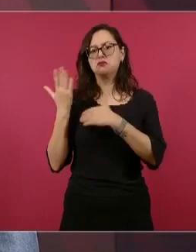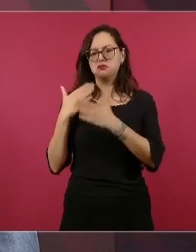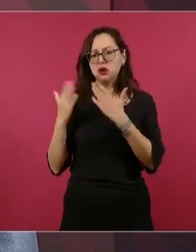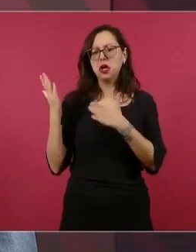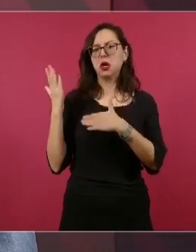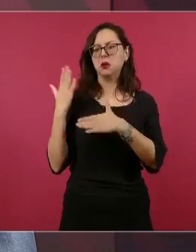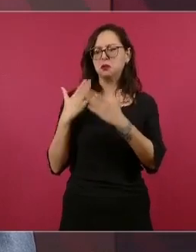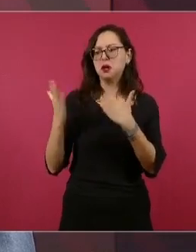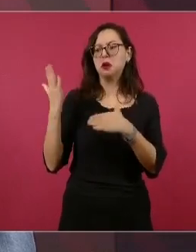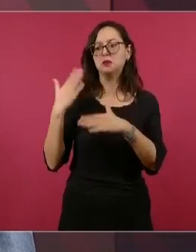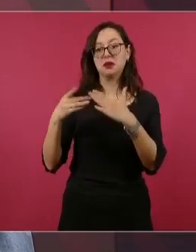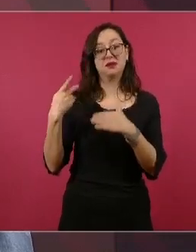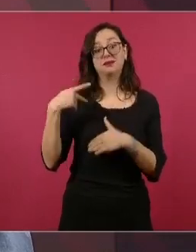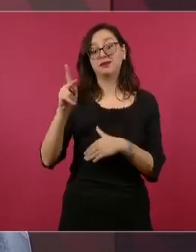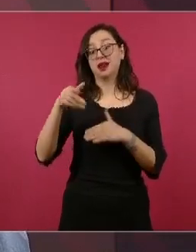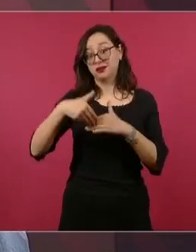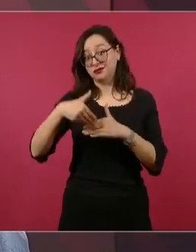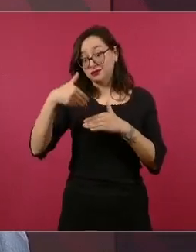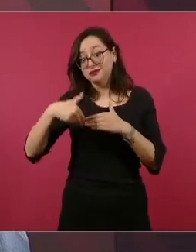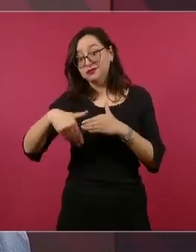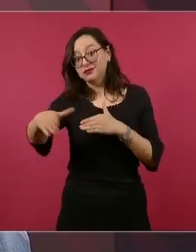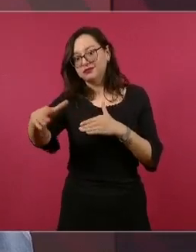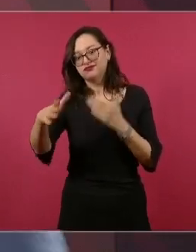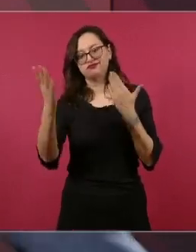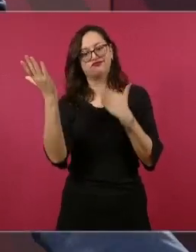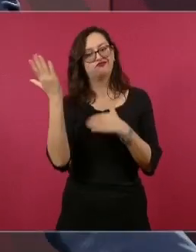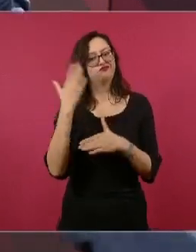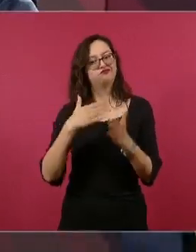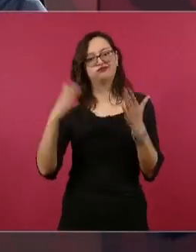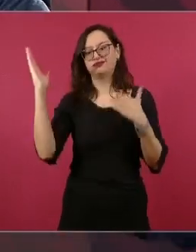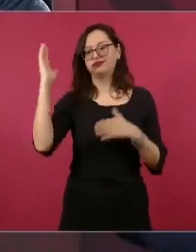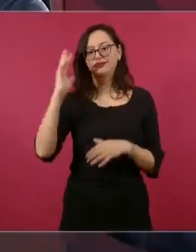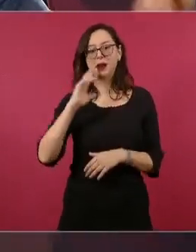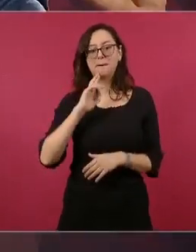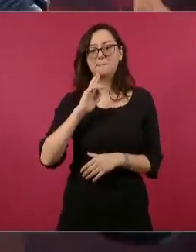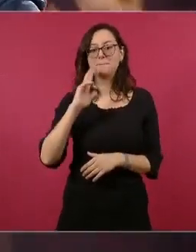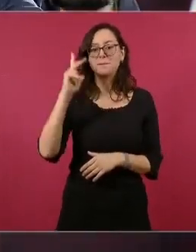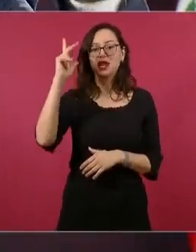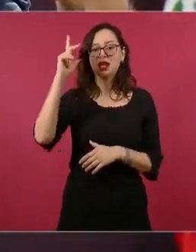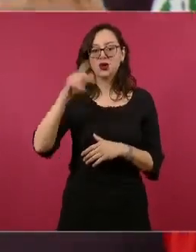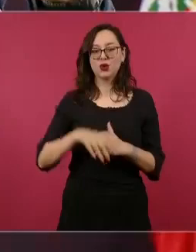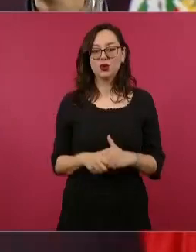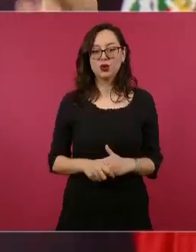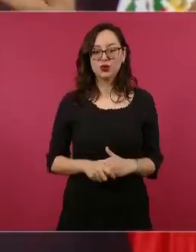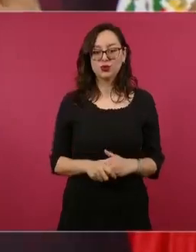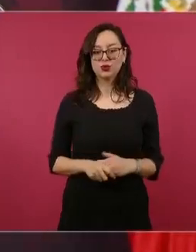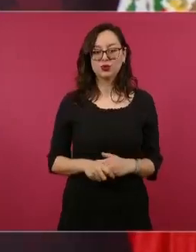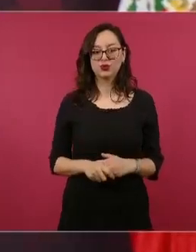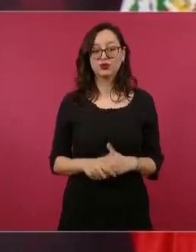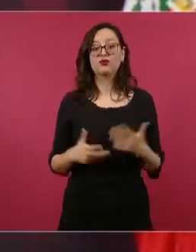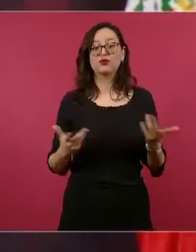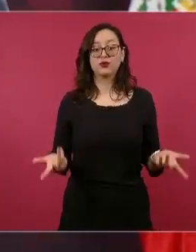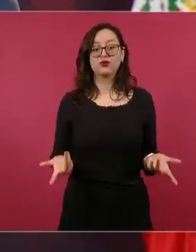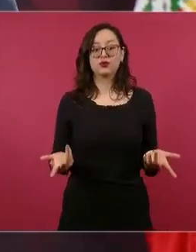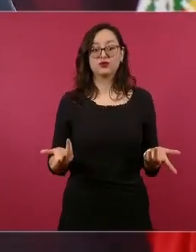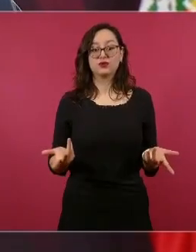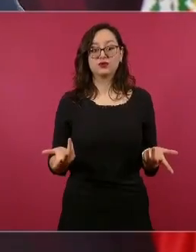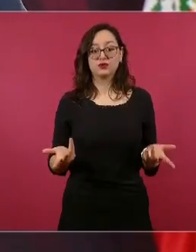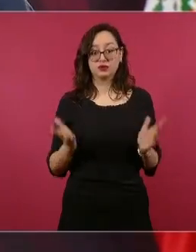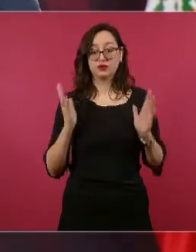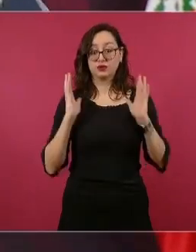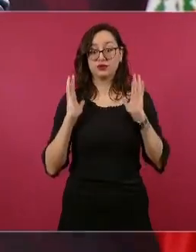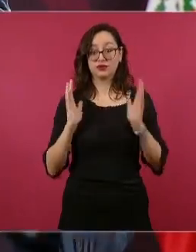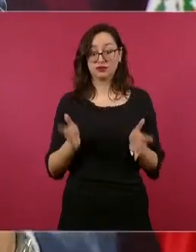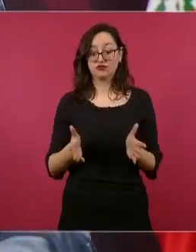mucho mejor porque ya se sentaron las bases por eso